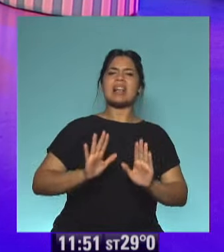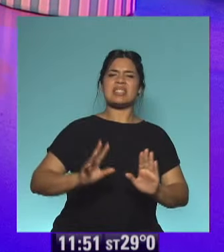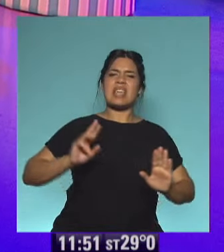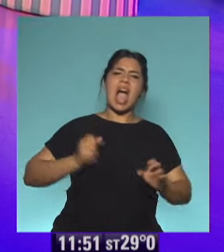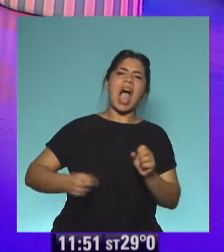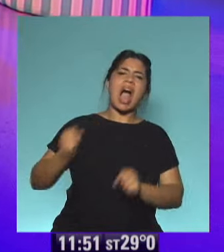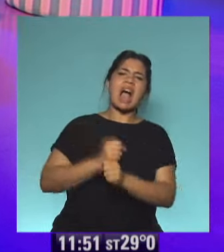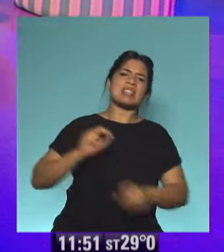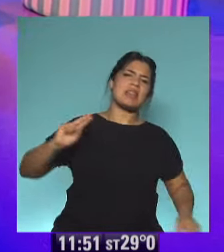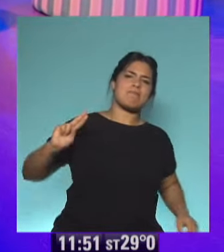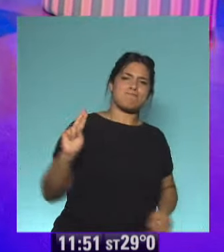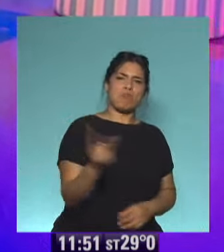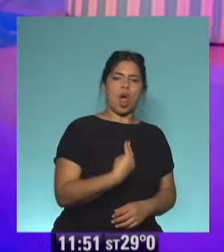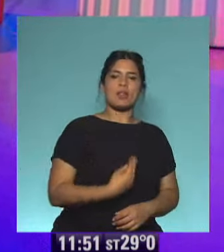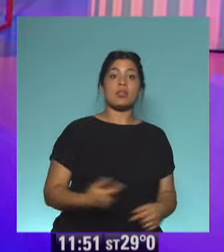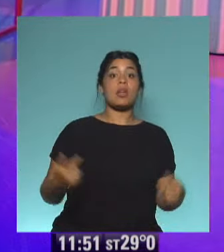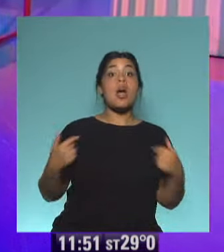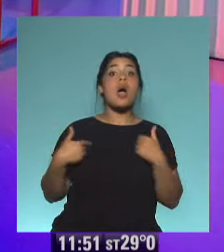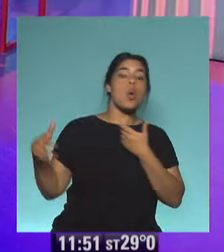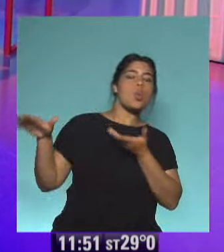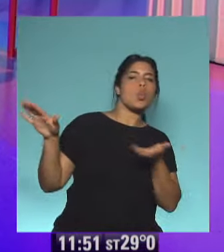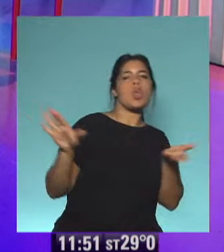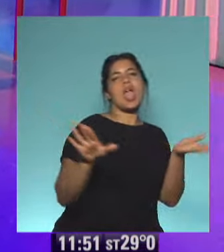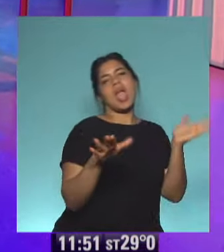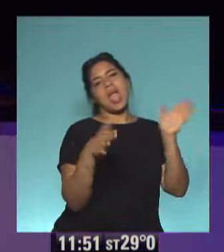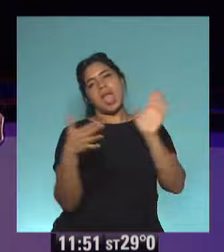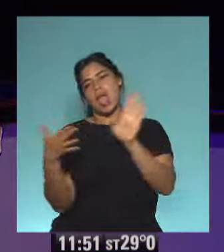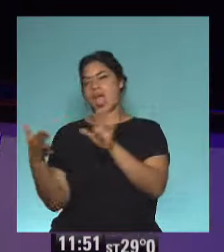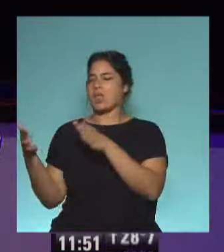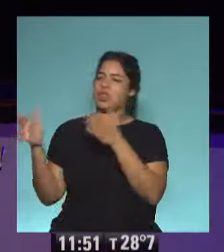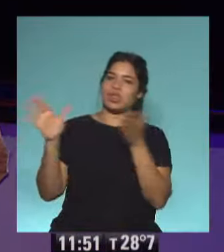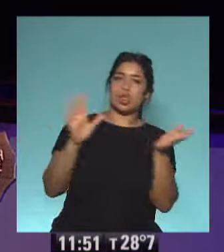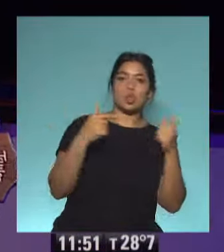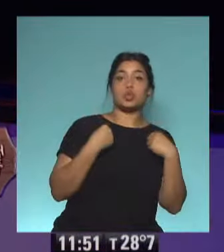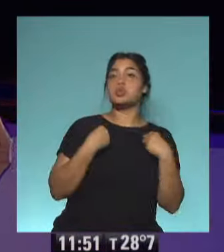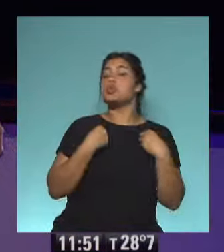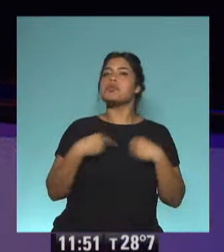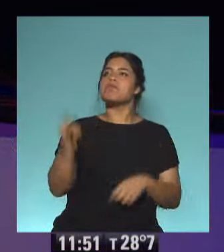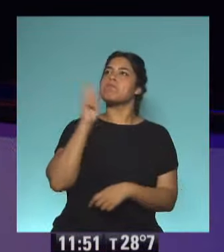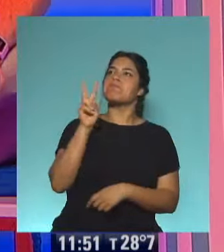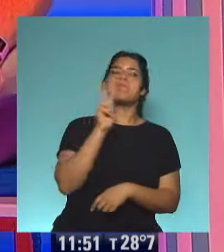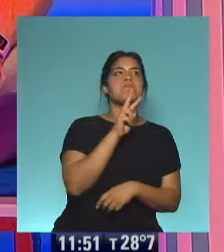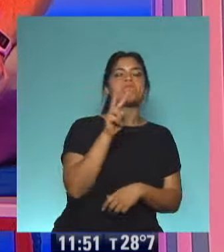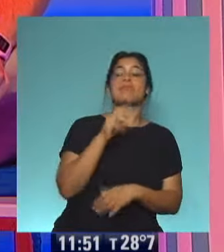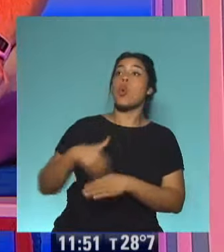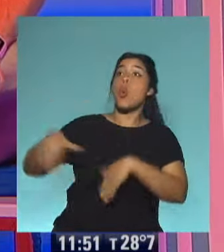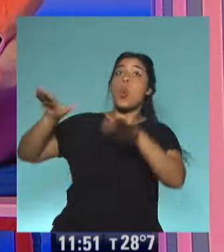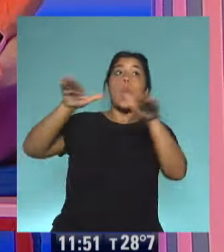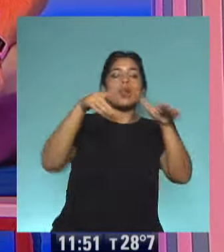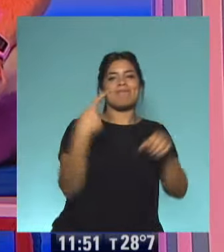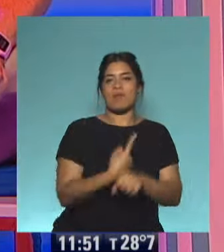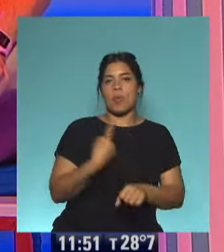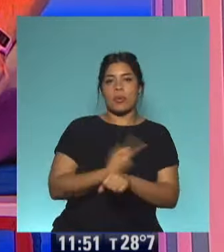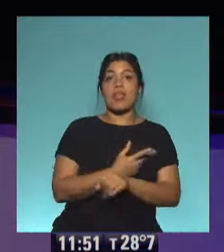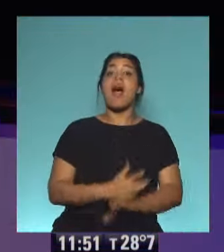doy ventaja a los vientos porque no puedo volar. Hasta que agarro mi